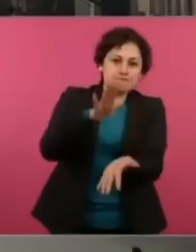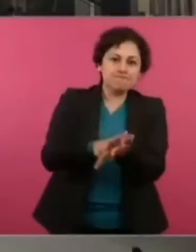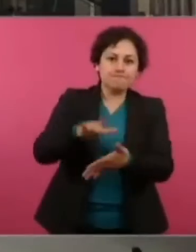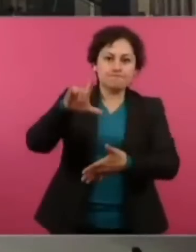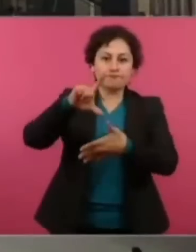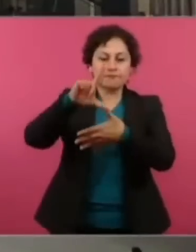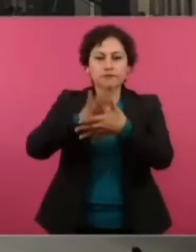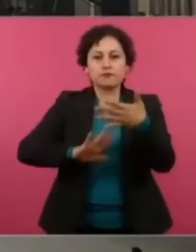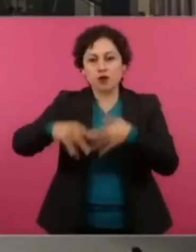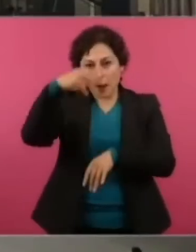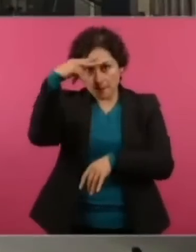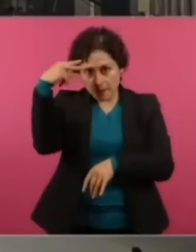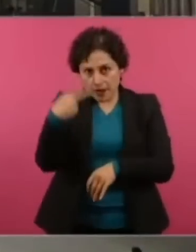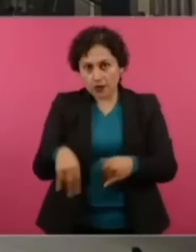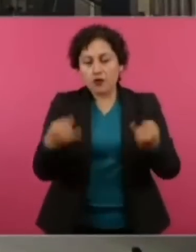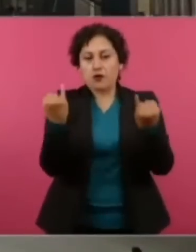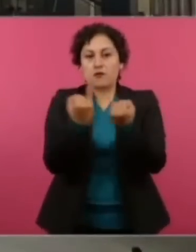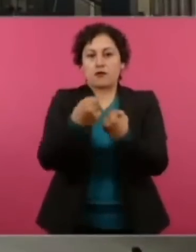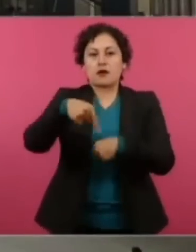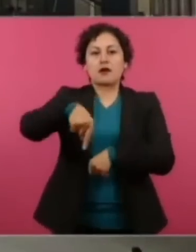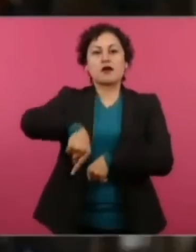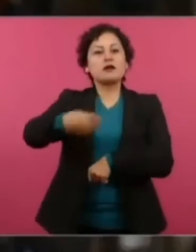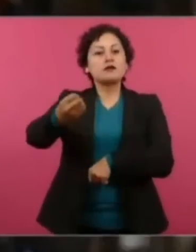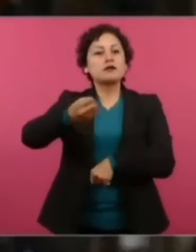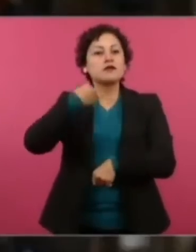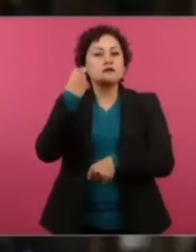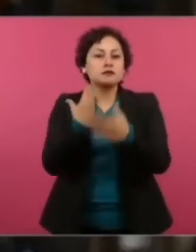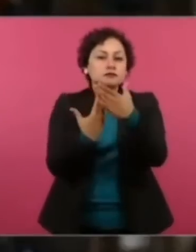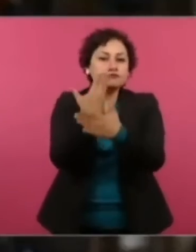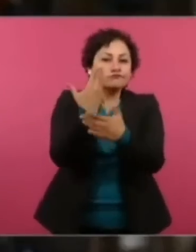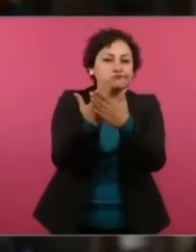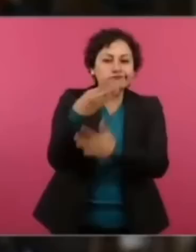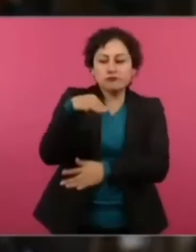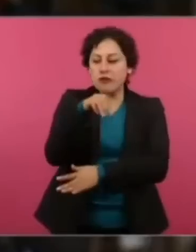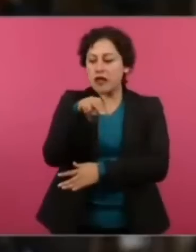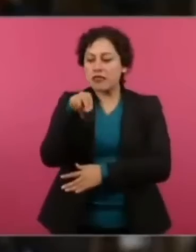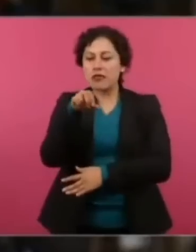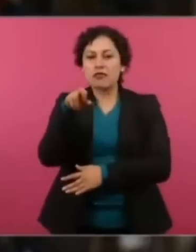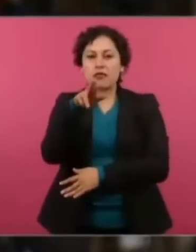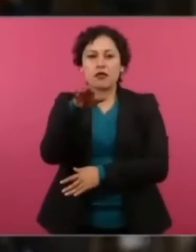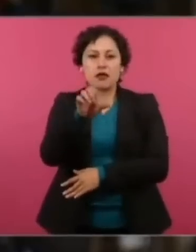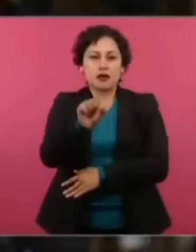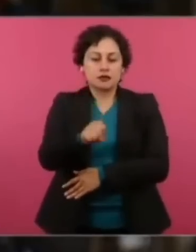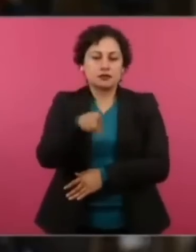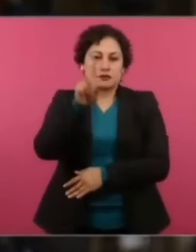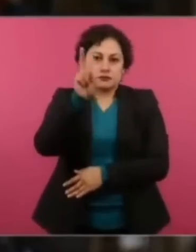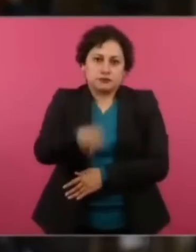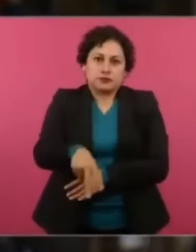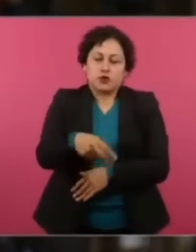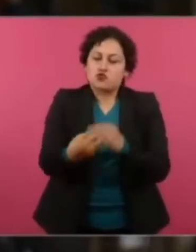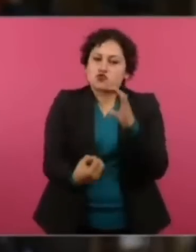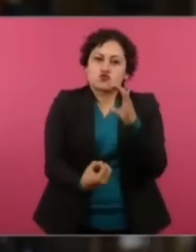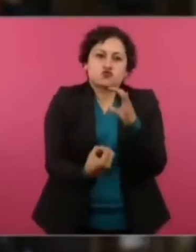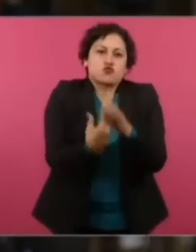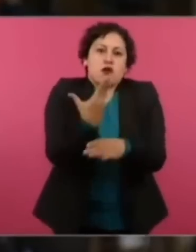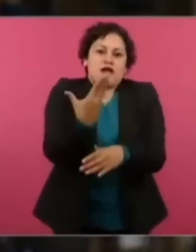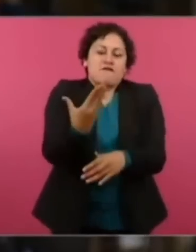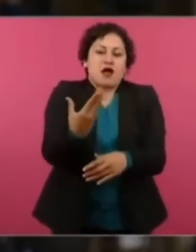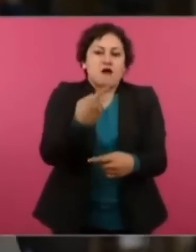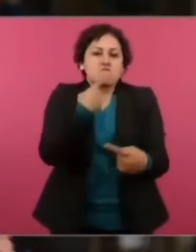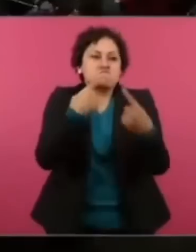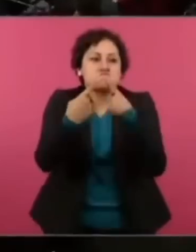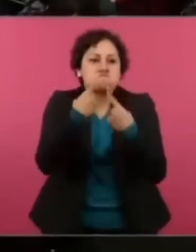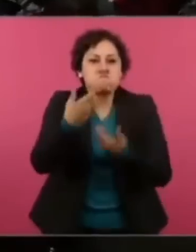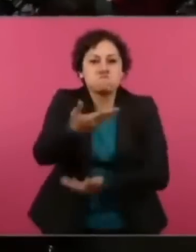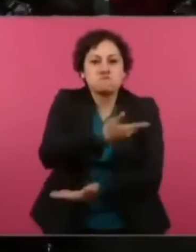y estar acá también aquí en las Mañaneras, que es una experiencia comunicacional absolutamente novedosa. No hay, la verdad